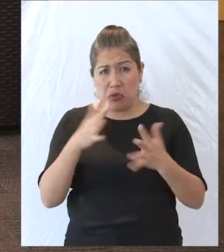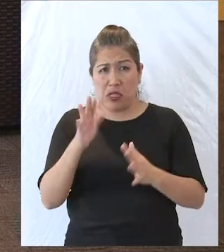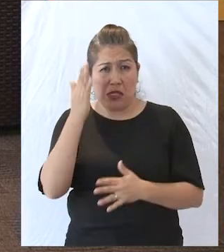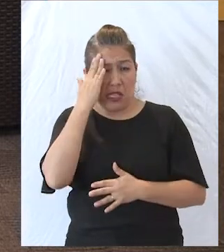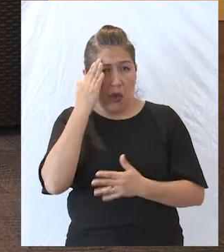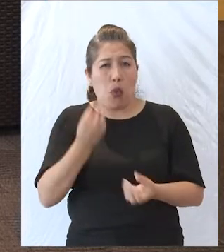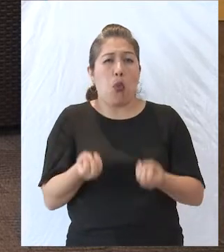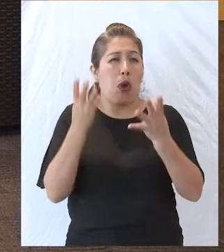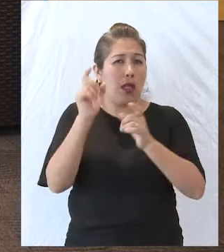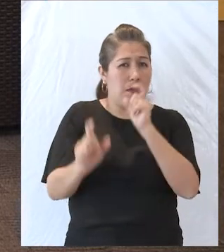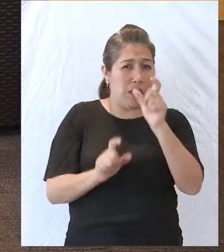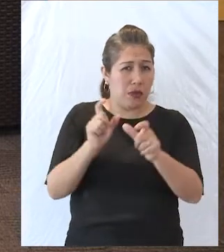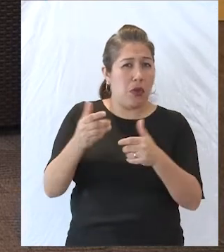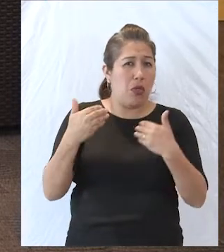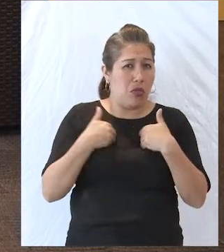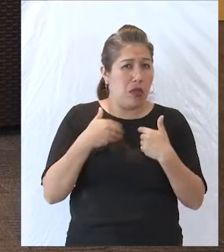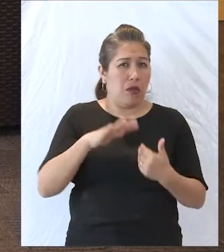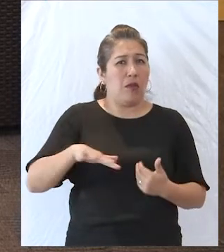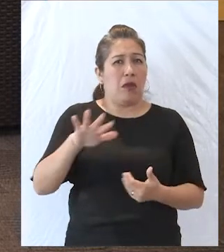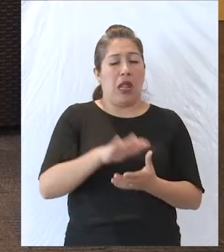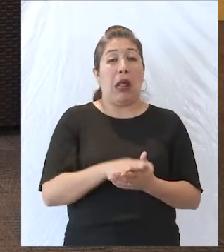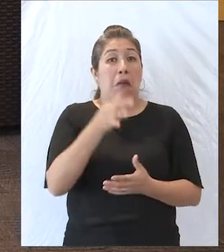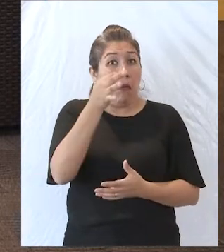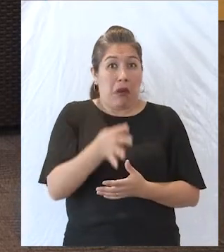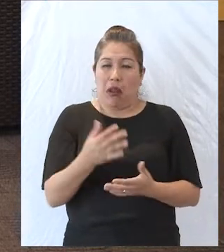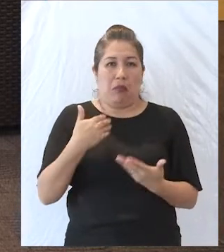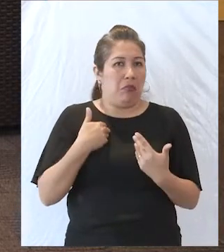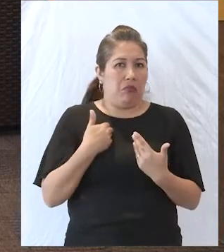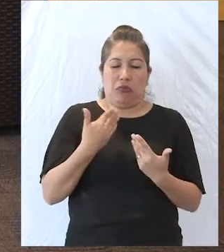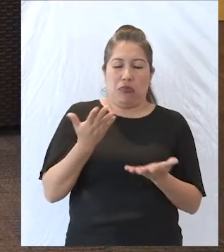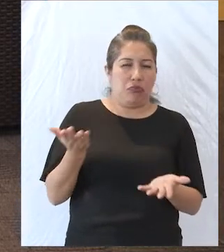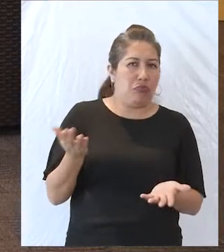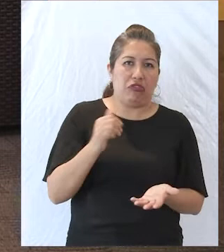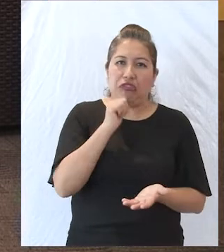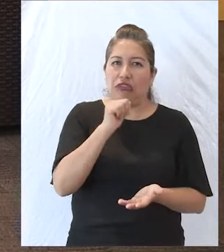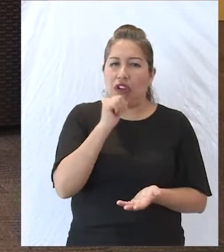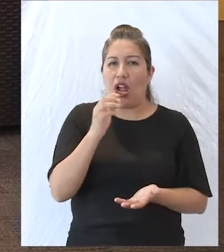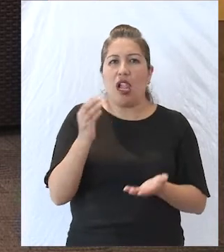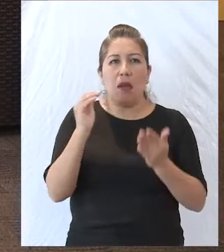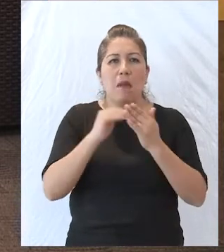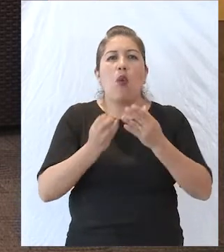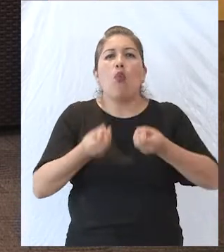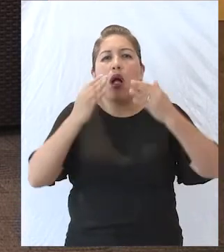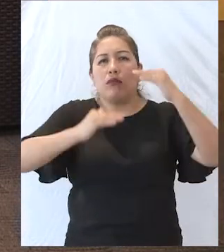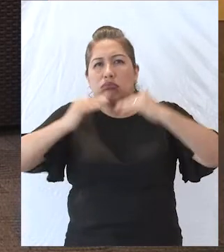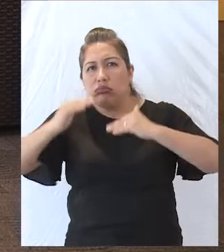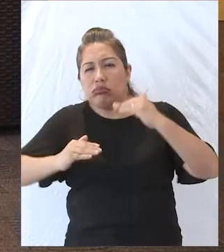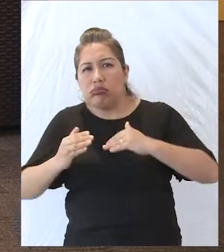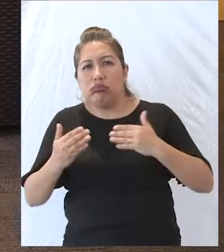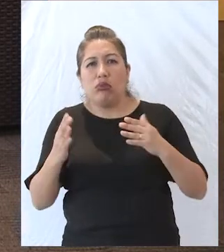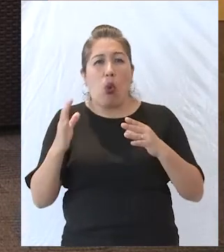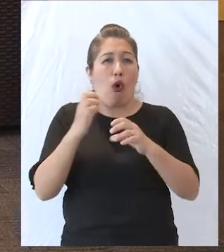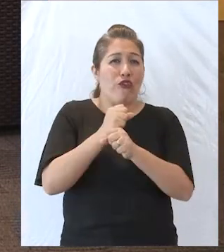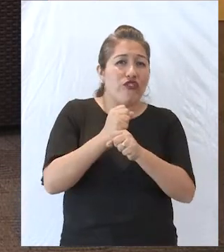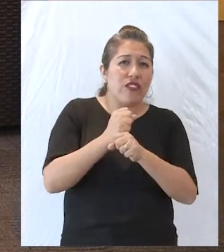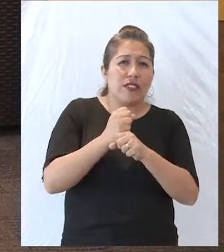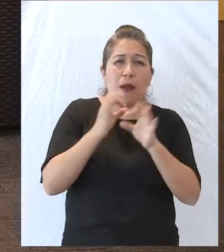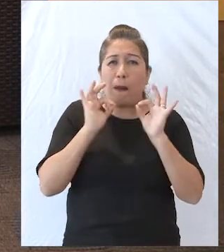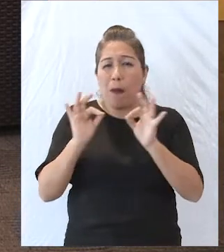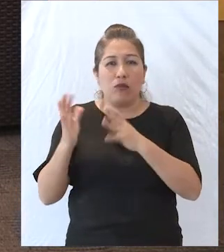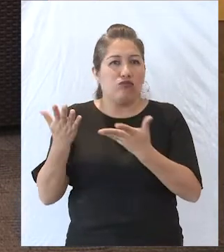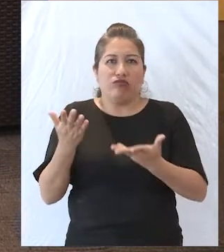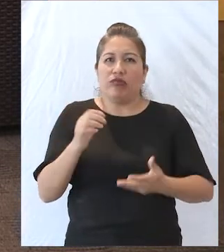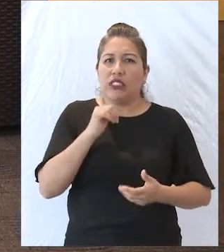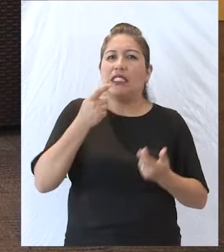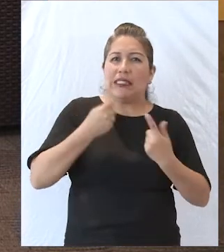mapear de cuántas personas estamos hablando con este 1%? No tenemos una data oficial al momento. No tenemos una data oficial y eso sería